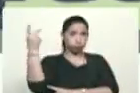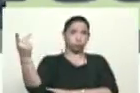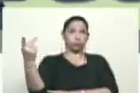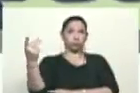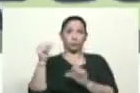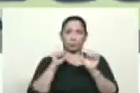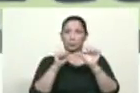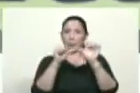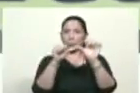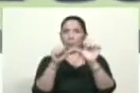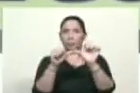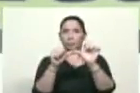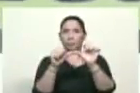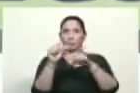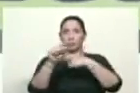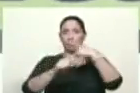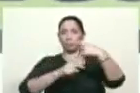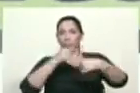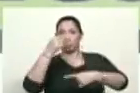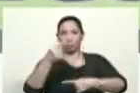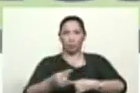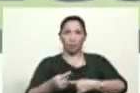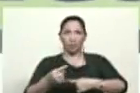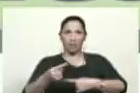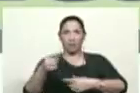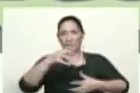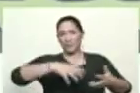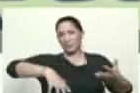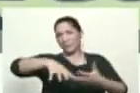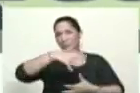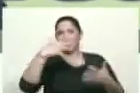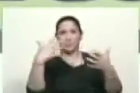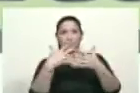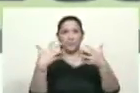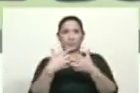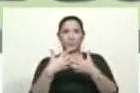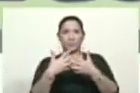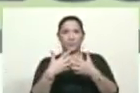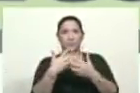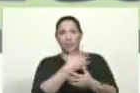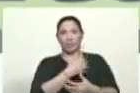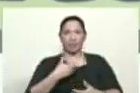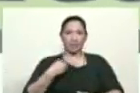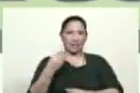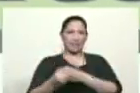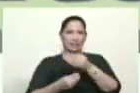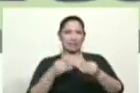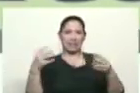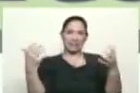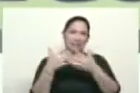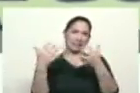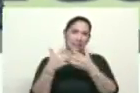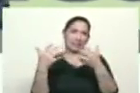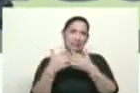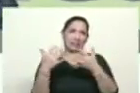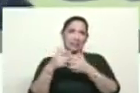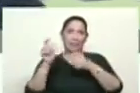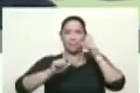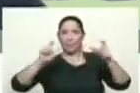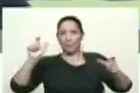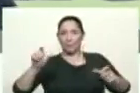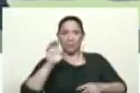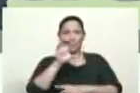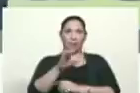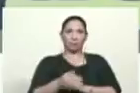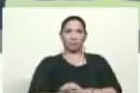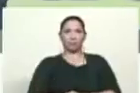permanentemente. Y luego las guarimbas intentando montar un escenario de guerra civil en el país,